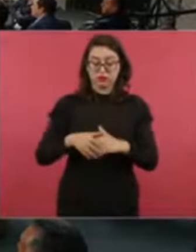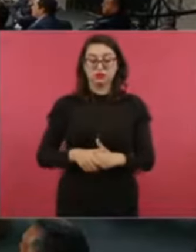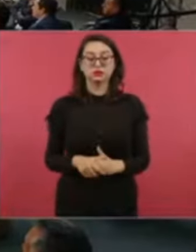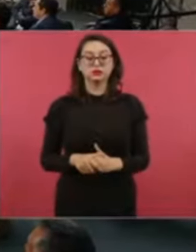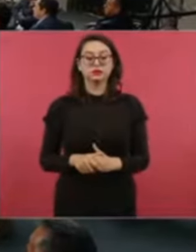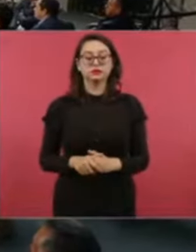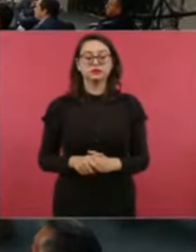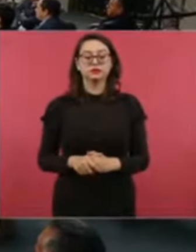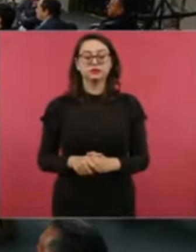migrantes que